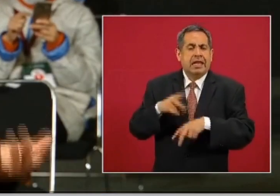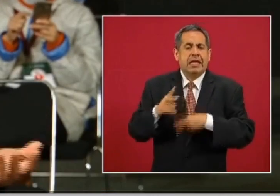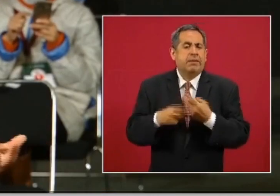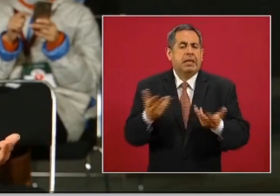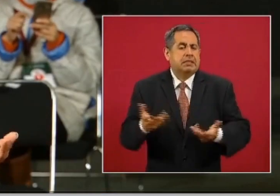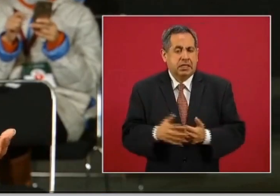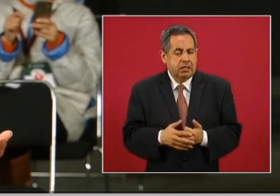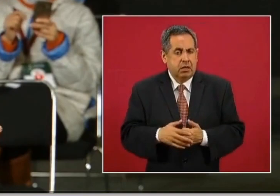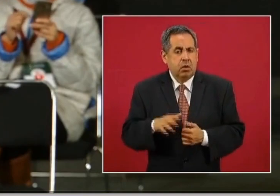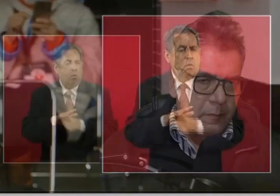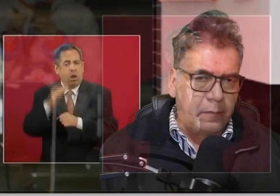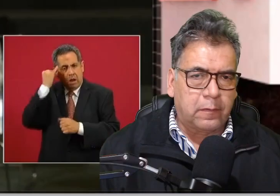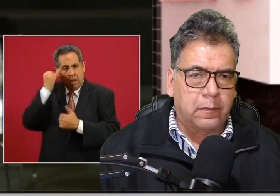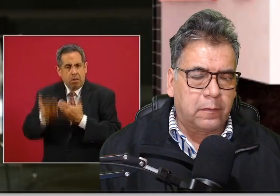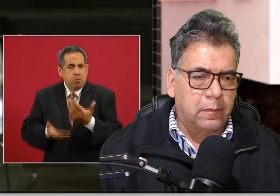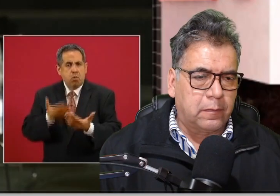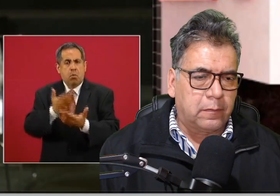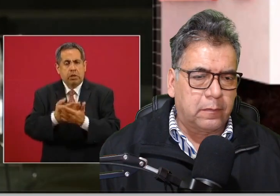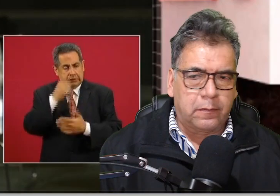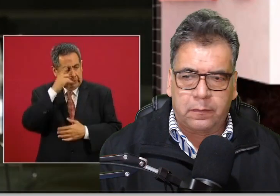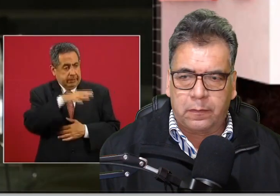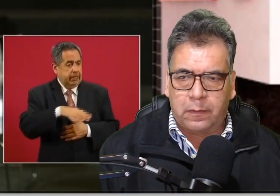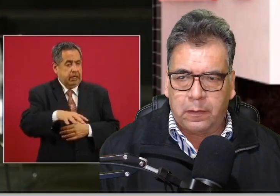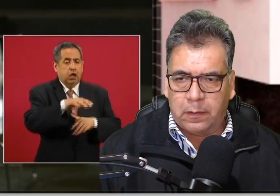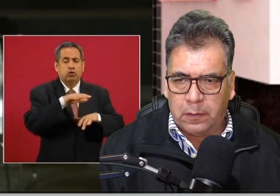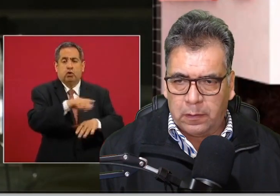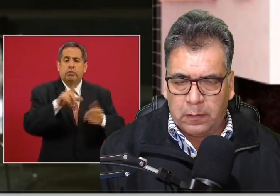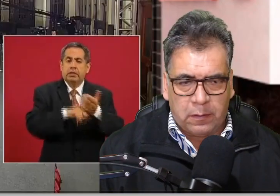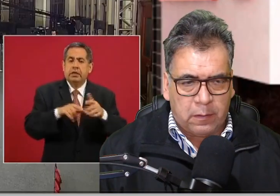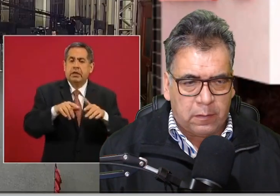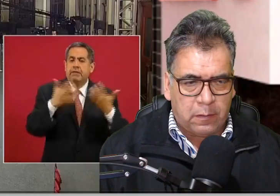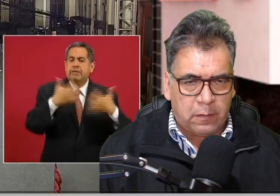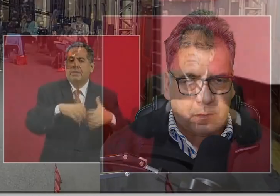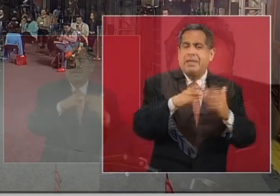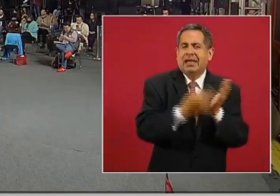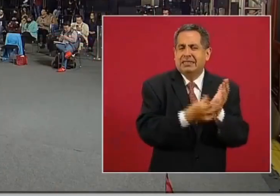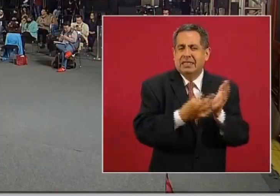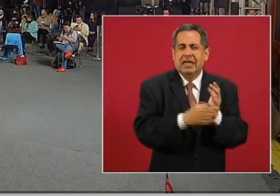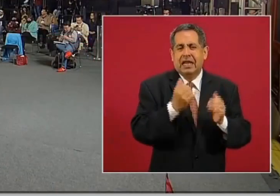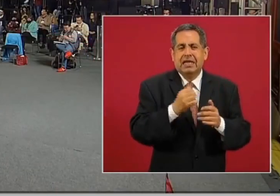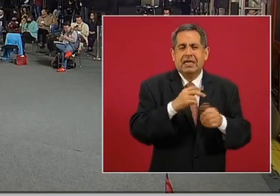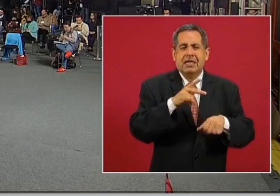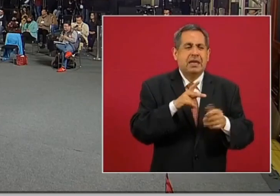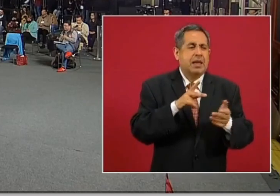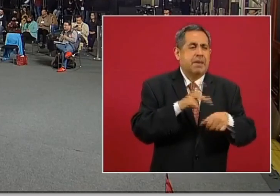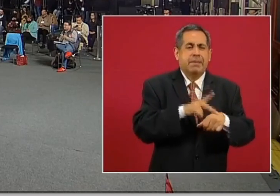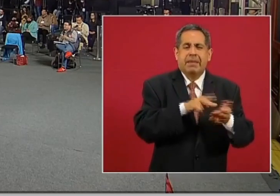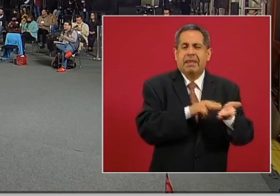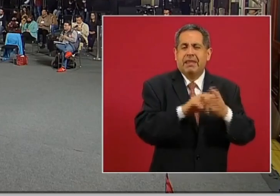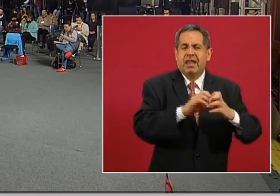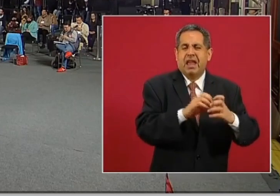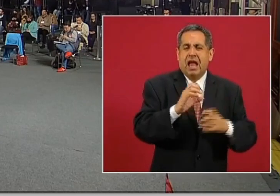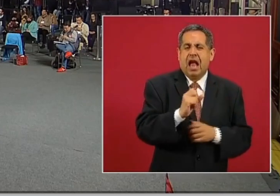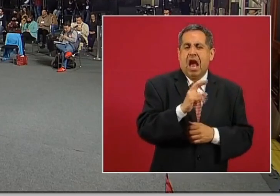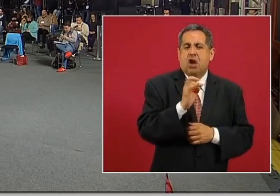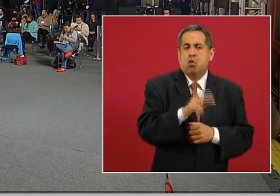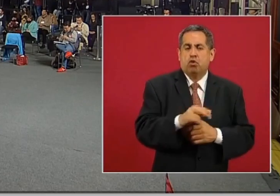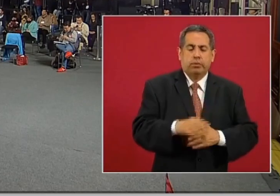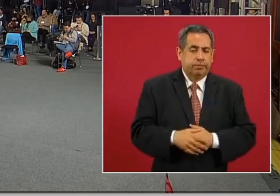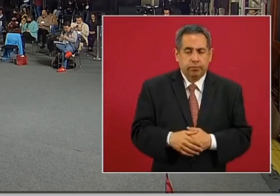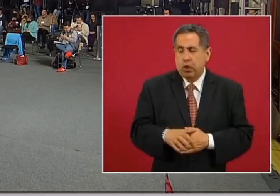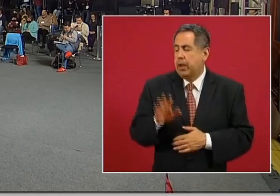esta situación de crisis que se está generando en la zona, porque bueno, pues por un lado está el proceso legal, que ya sabemos, por otro lado está también el tema de los empleos. ¿Cómo